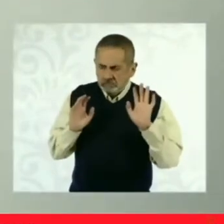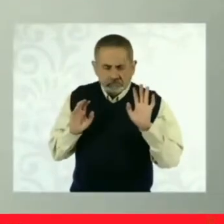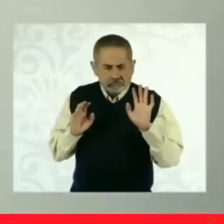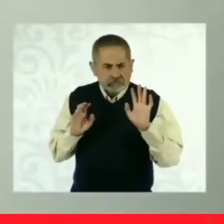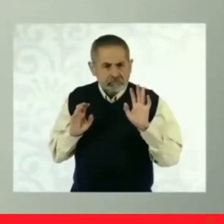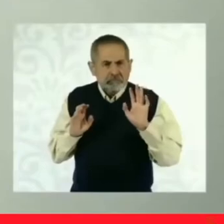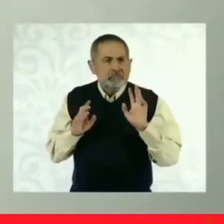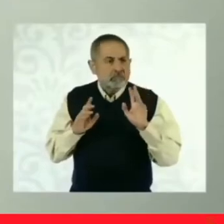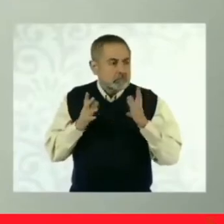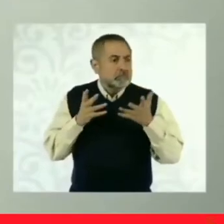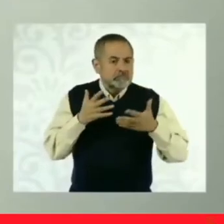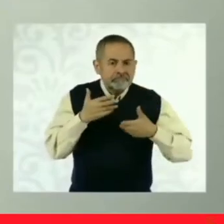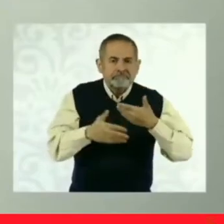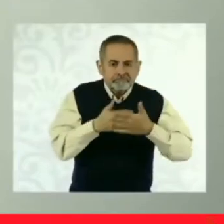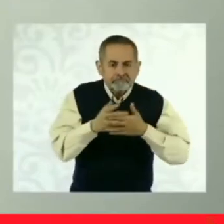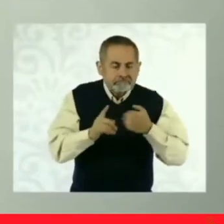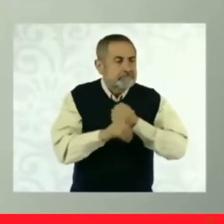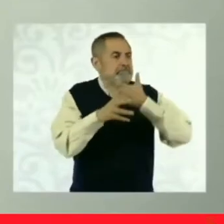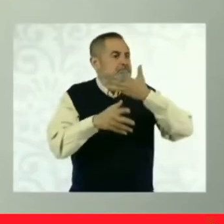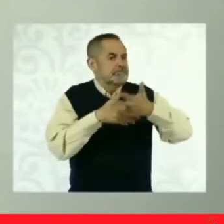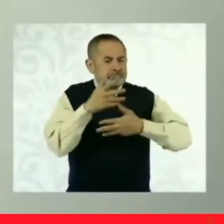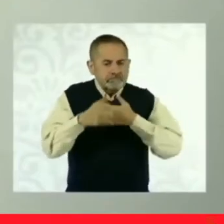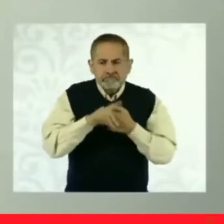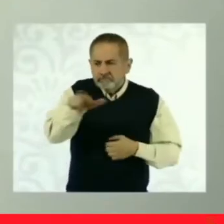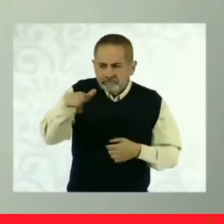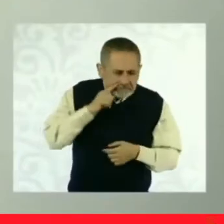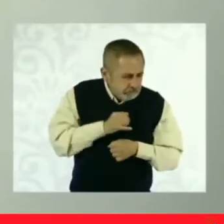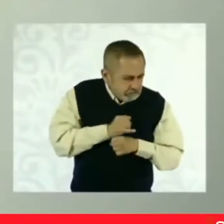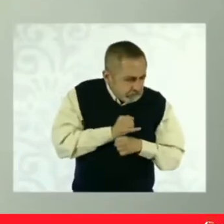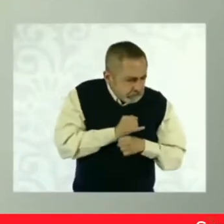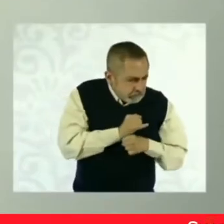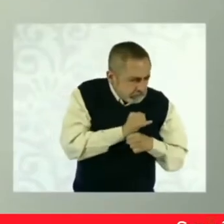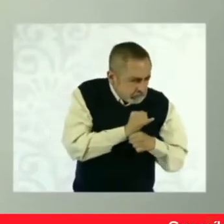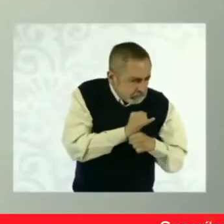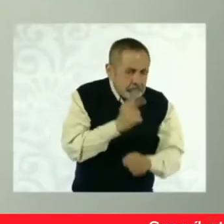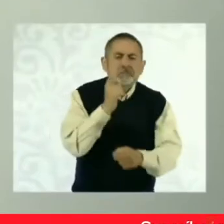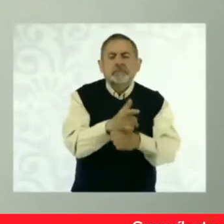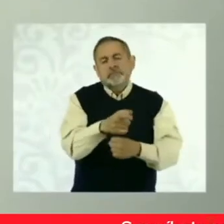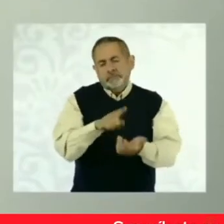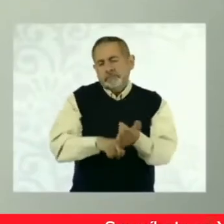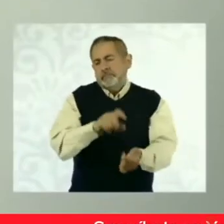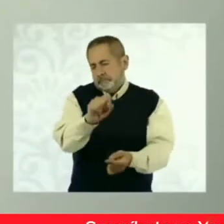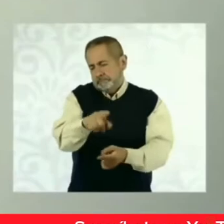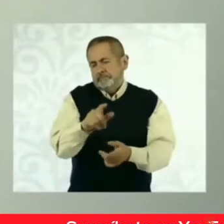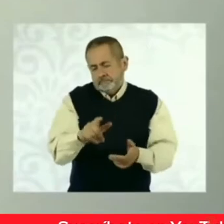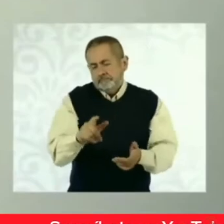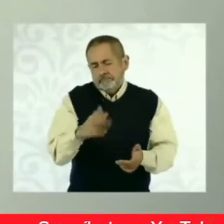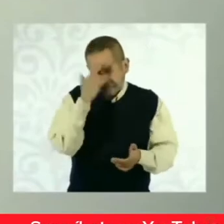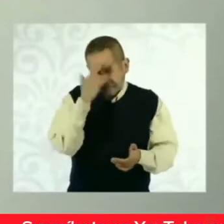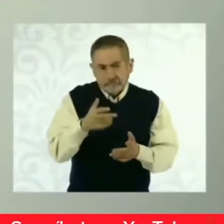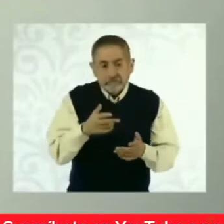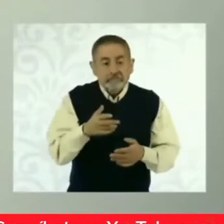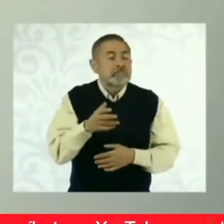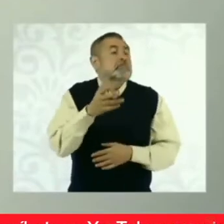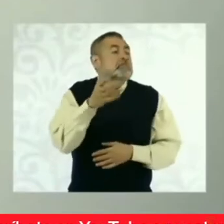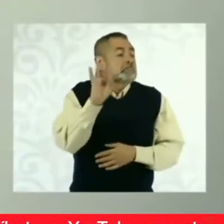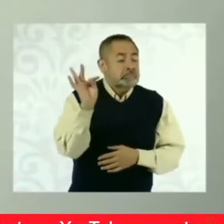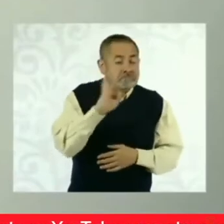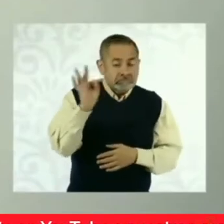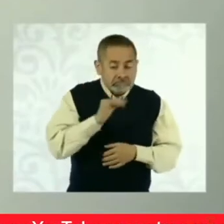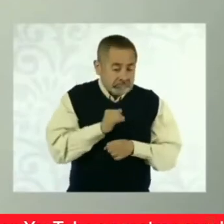Y después se abren distintas investigaciones, que en todo caso, si las investigaciones llegaran